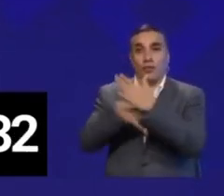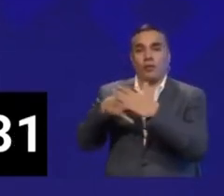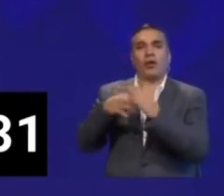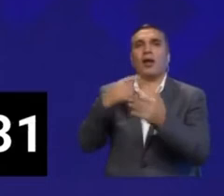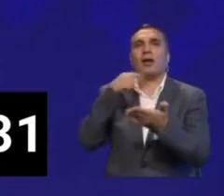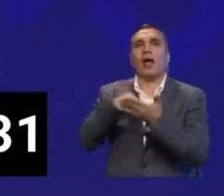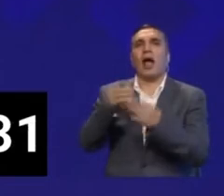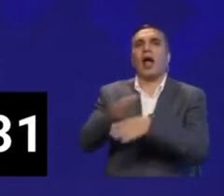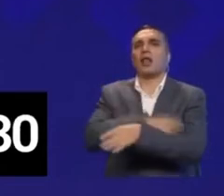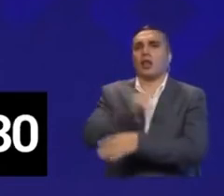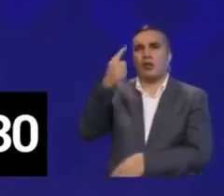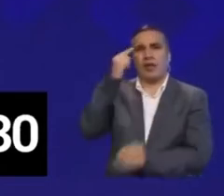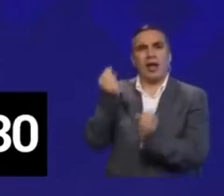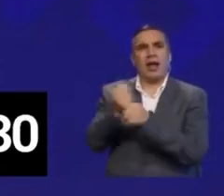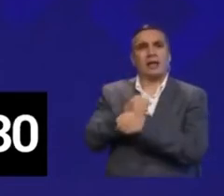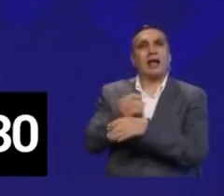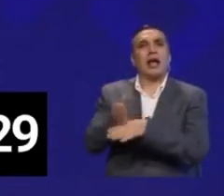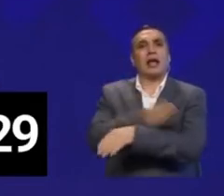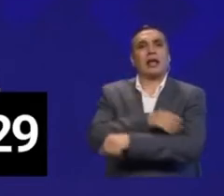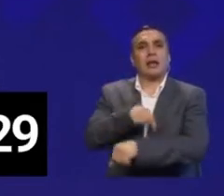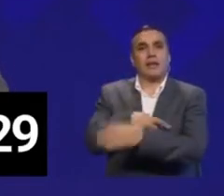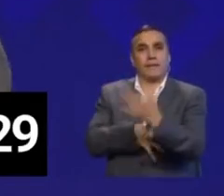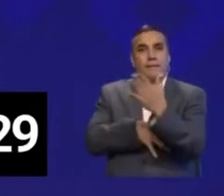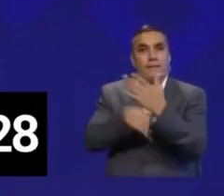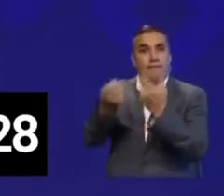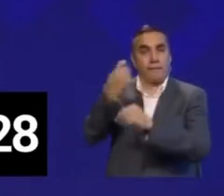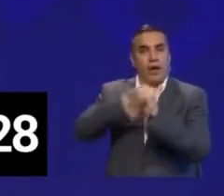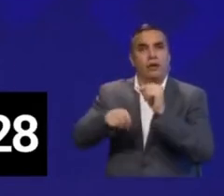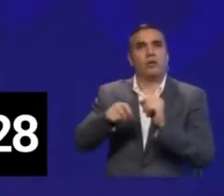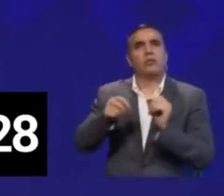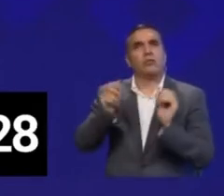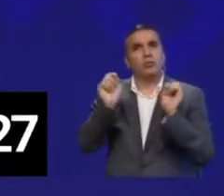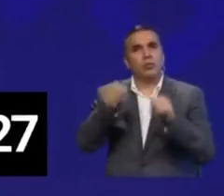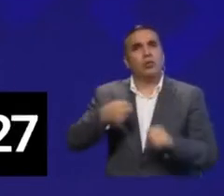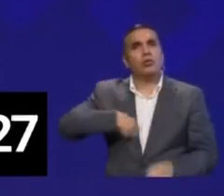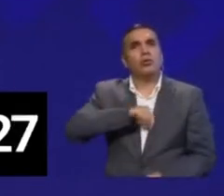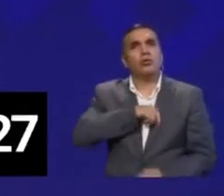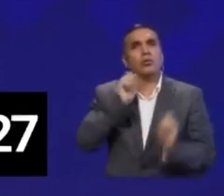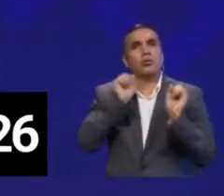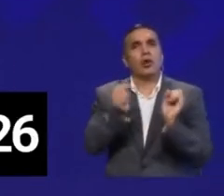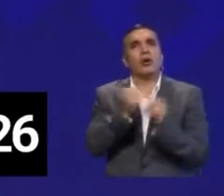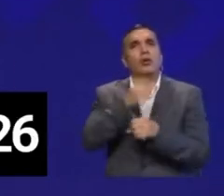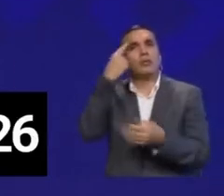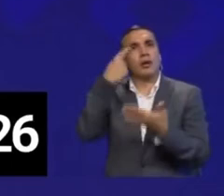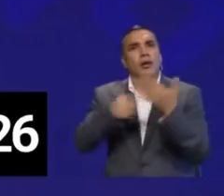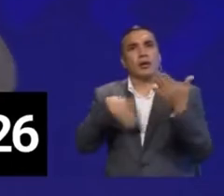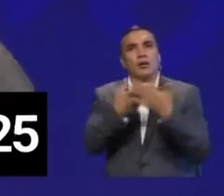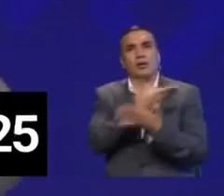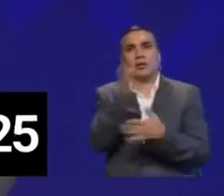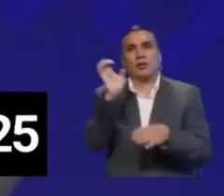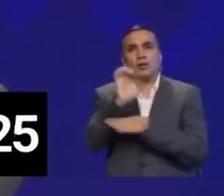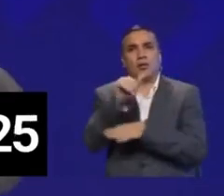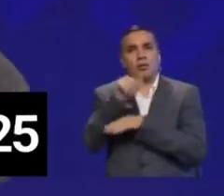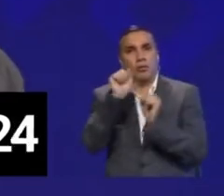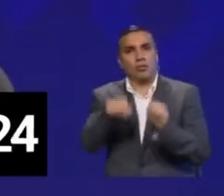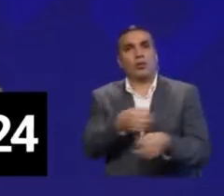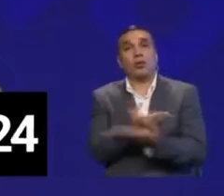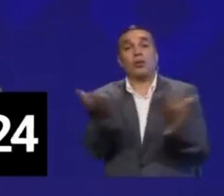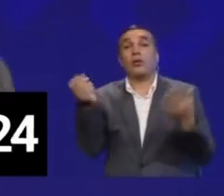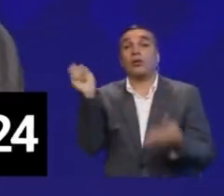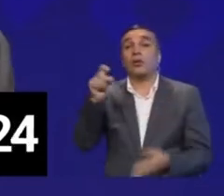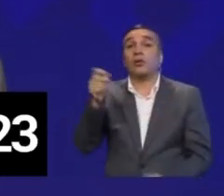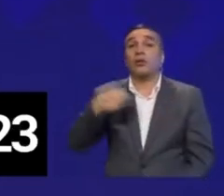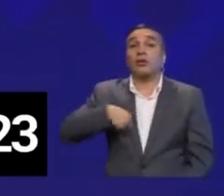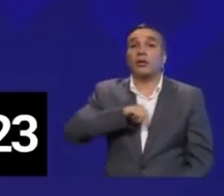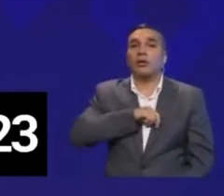gobiernos anteriores de esta última década, podemos hacerlo para poder dar a cada ecuatoriano. Necesitamos